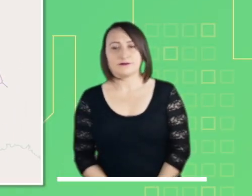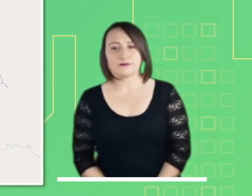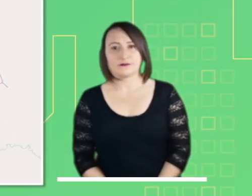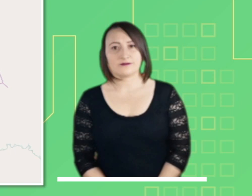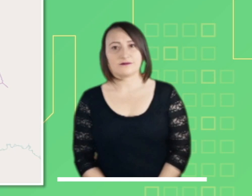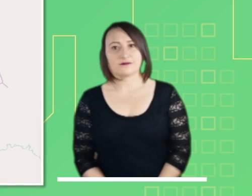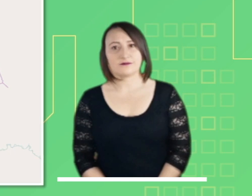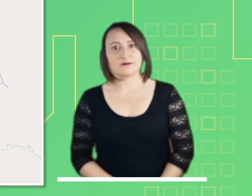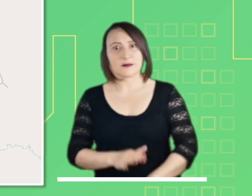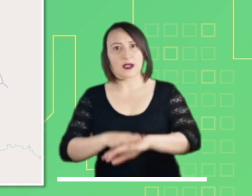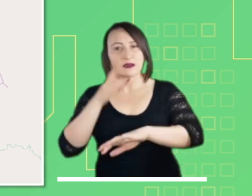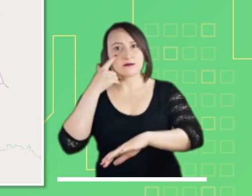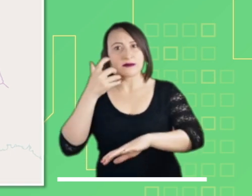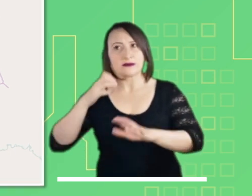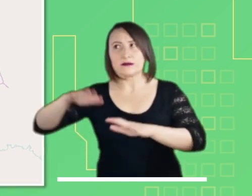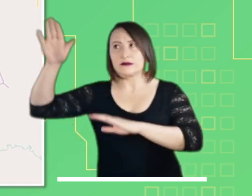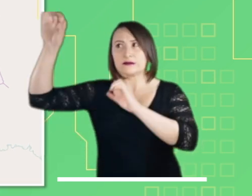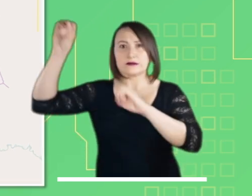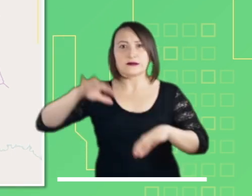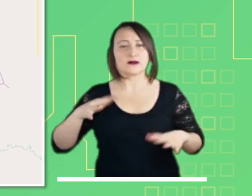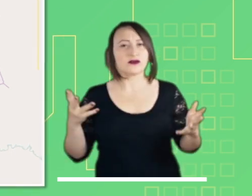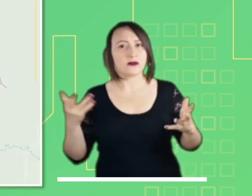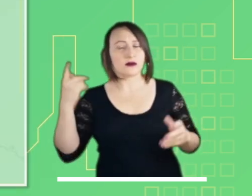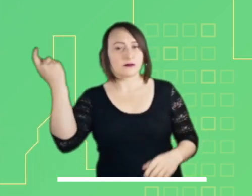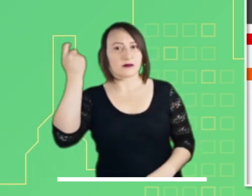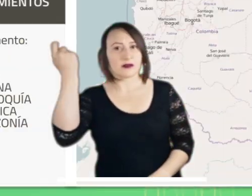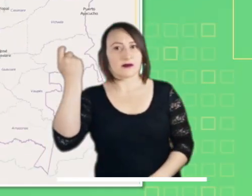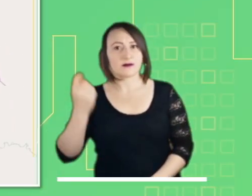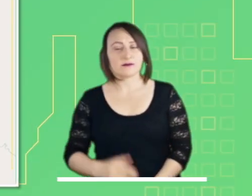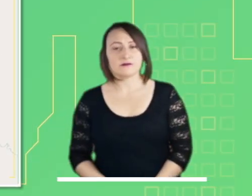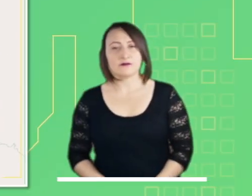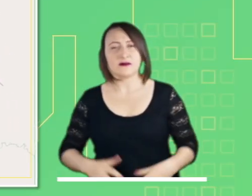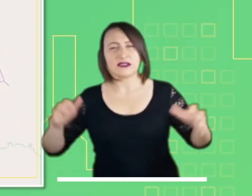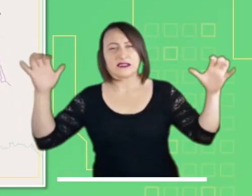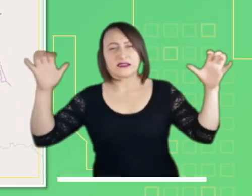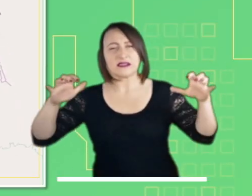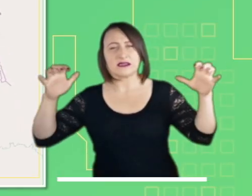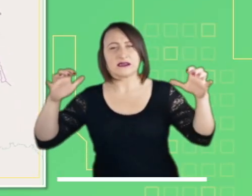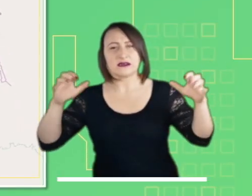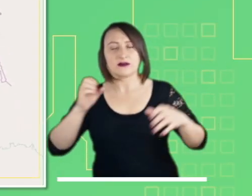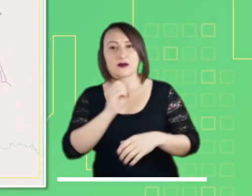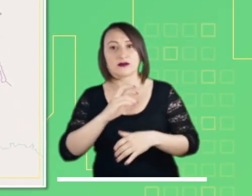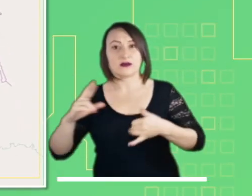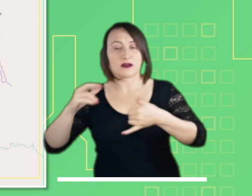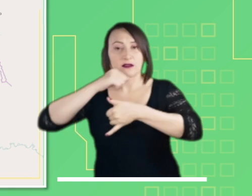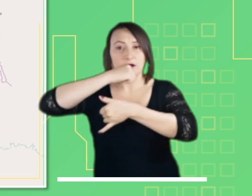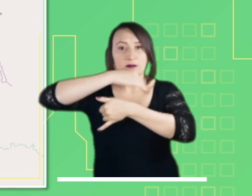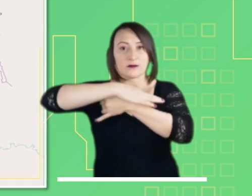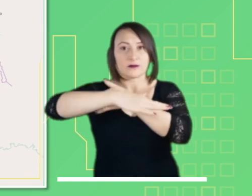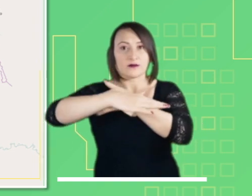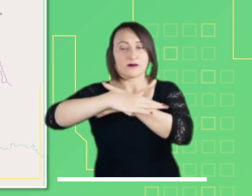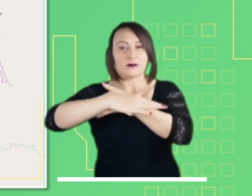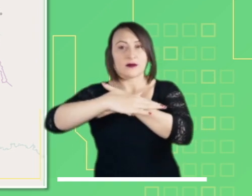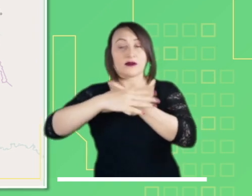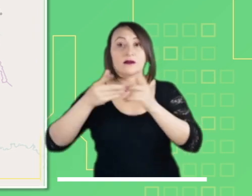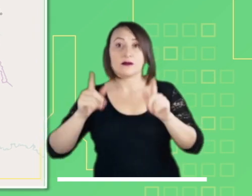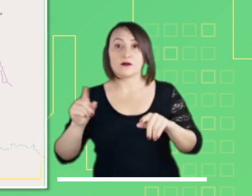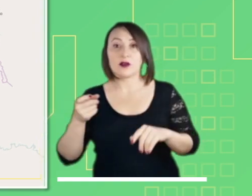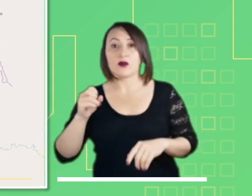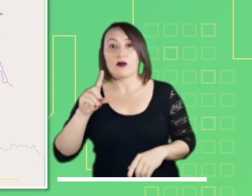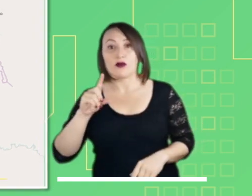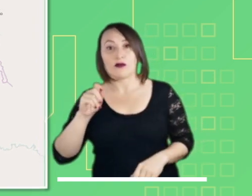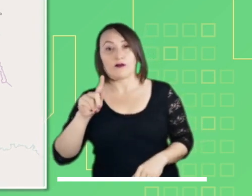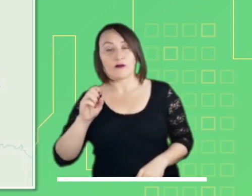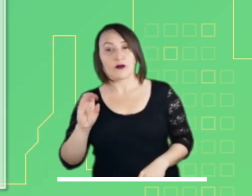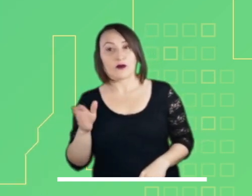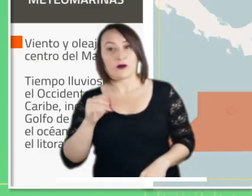Por probabilidad de incendios se presenta alerta roja en Magdalena y en La Guajira. Máxima alerta por posibles deslizamientos en Meta.